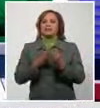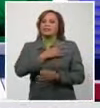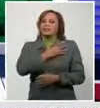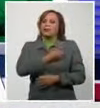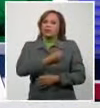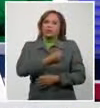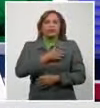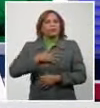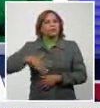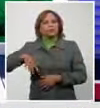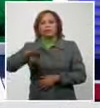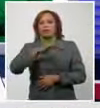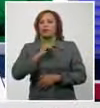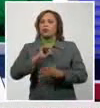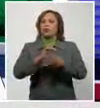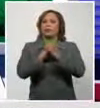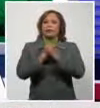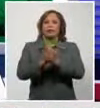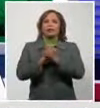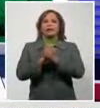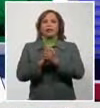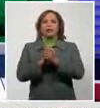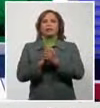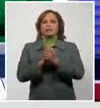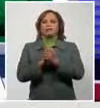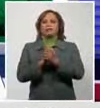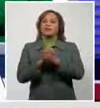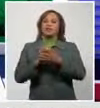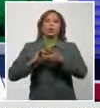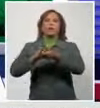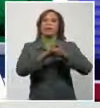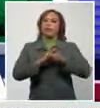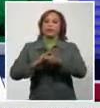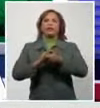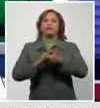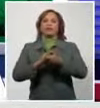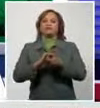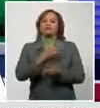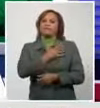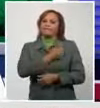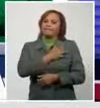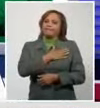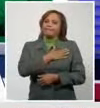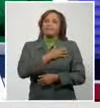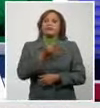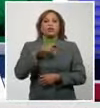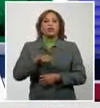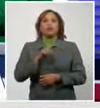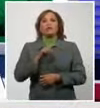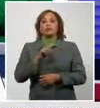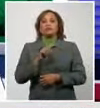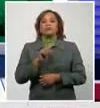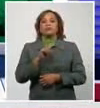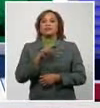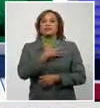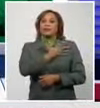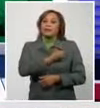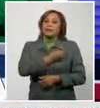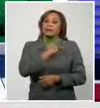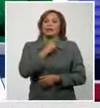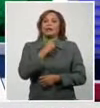para todas sus amistades y sus compañeros, ¿no? Y en el día de hoy tenemos que lamentar el fallecimiento de 2